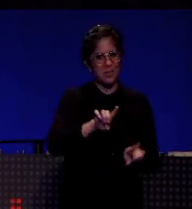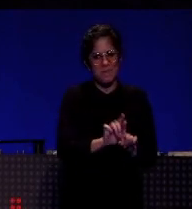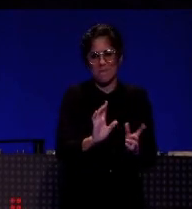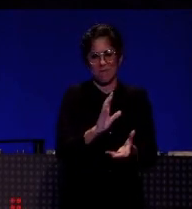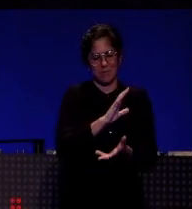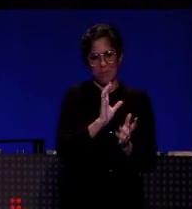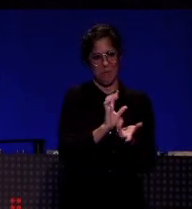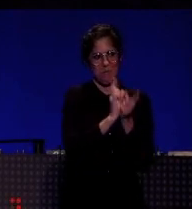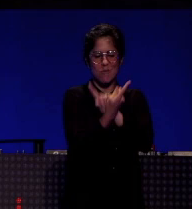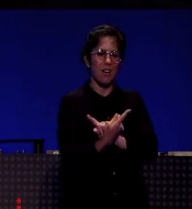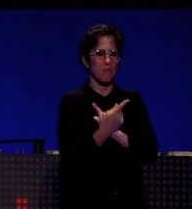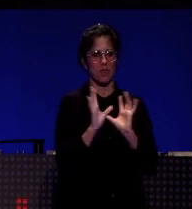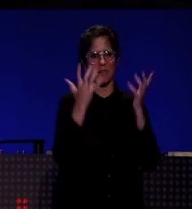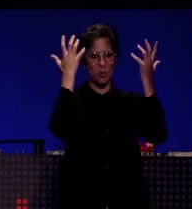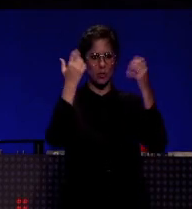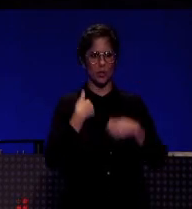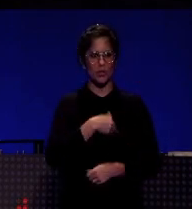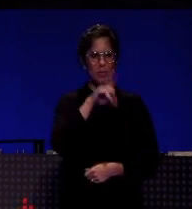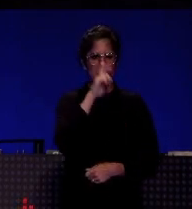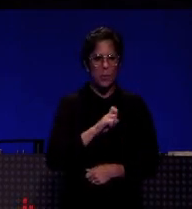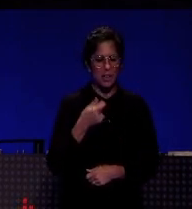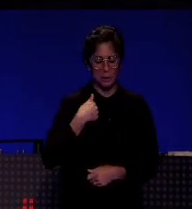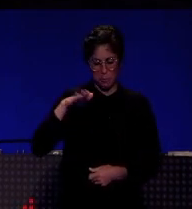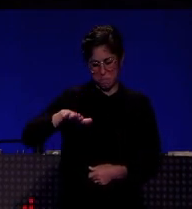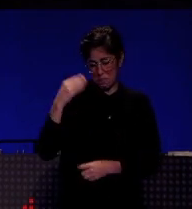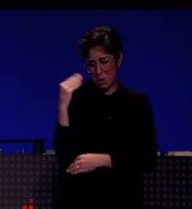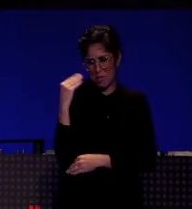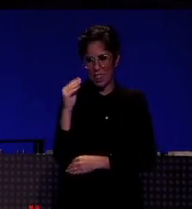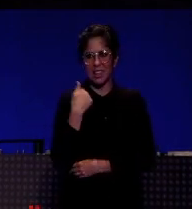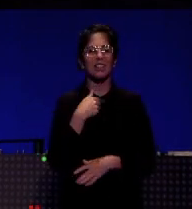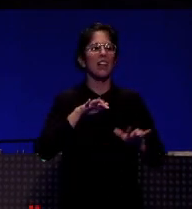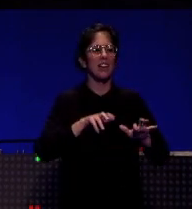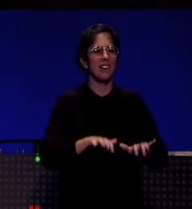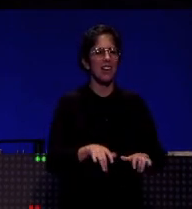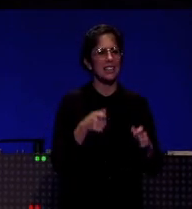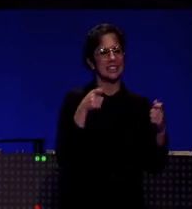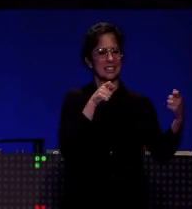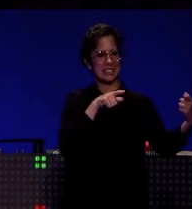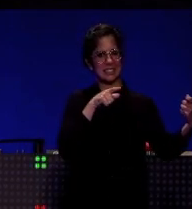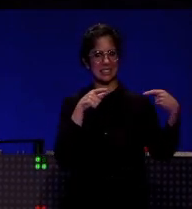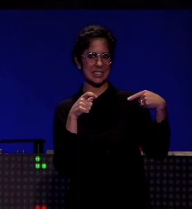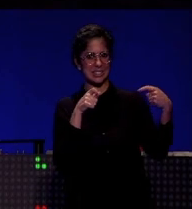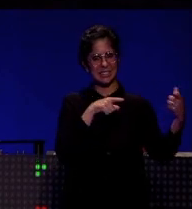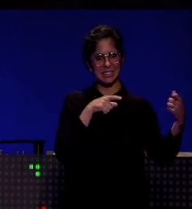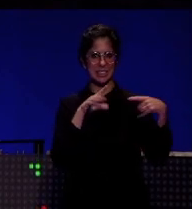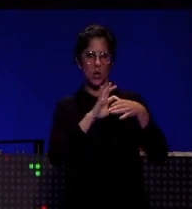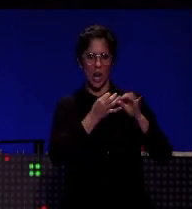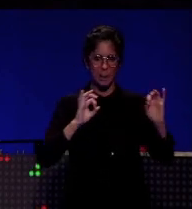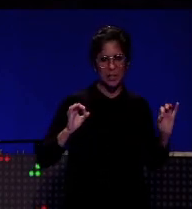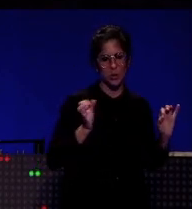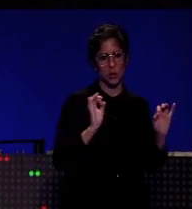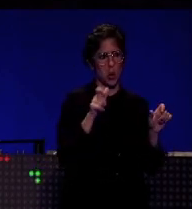recuerdo así súper jovencita y poder hablar en directo escribiendo me con amigos conocer a gente de otros lugares